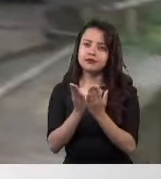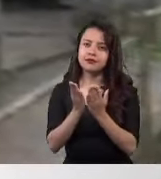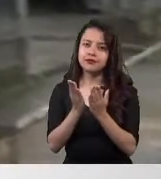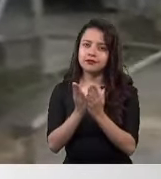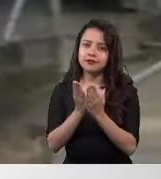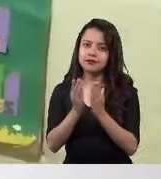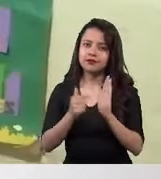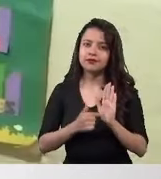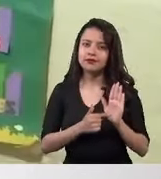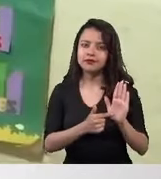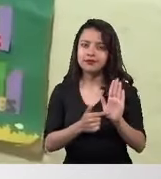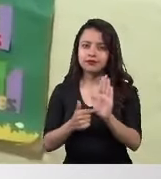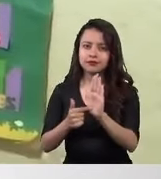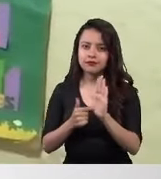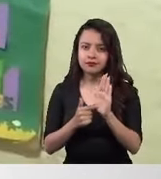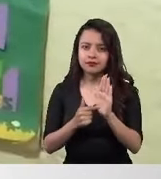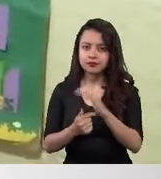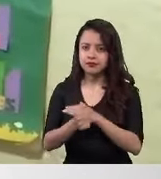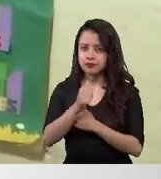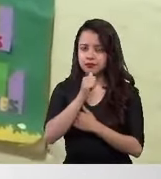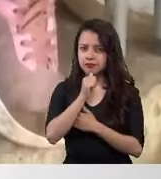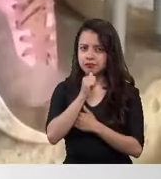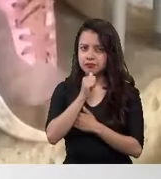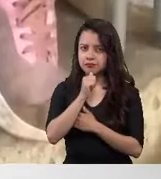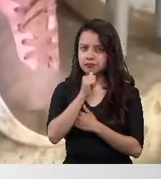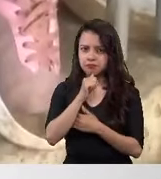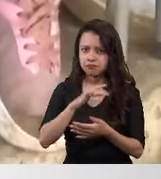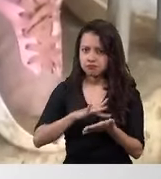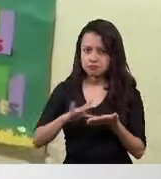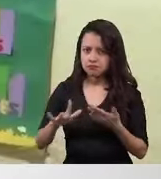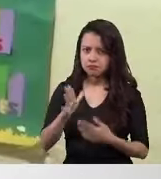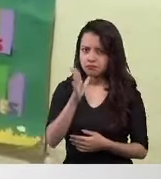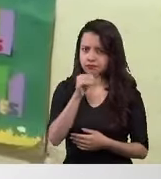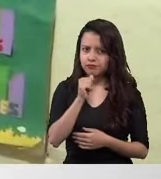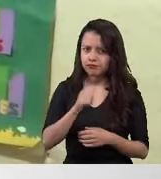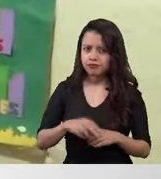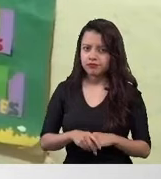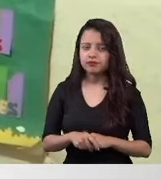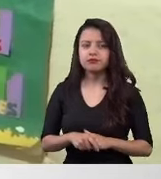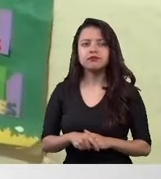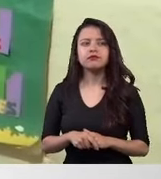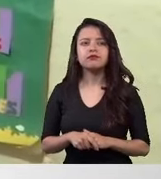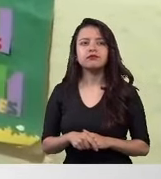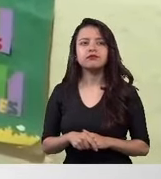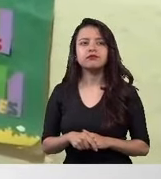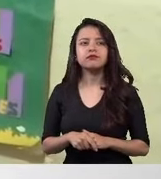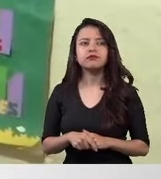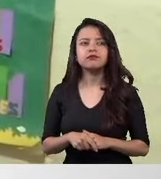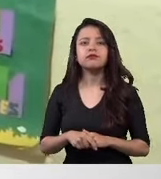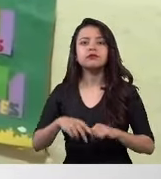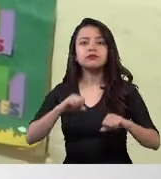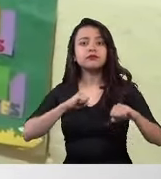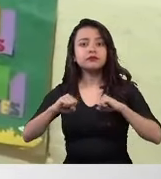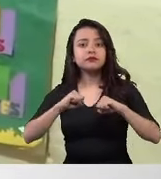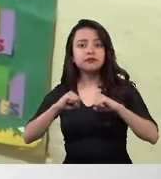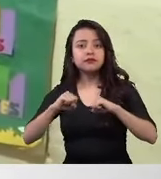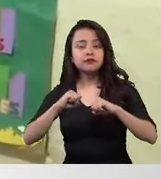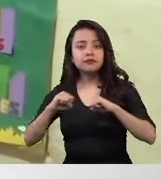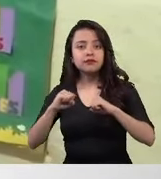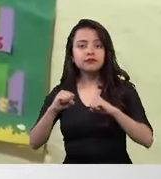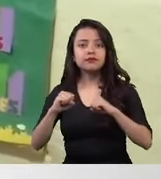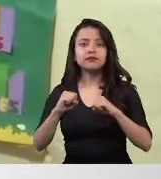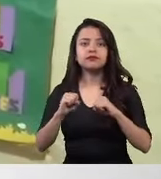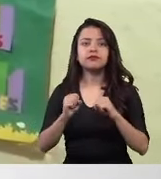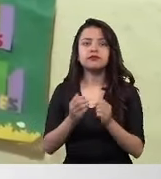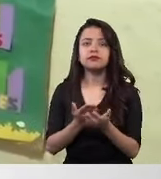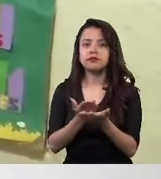planta de potabilización de agua para los estudiantes. Esperamos contar muy prontamente y con las buenas gestiones, contar con una planta de